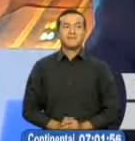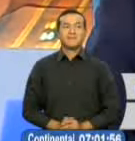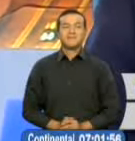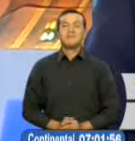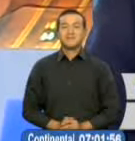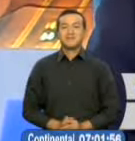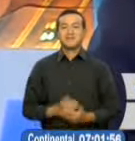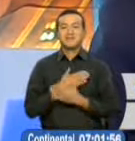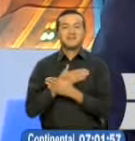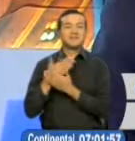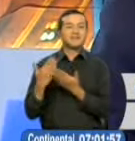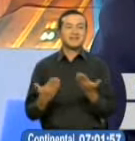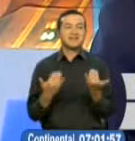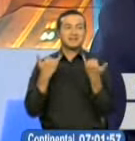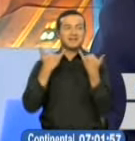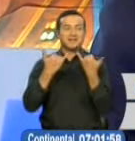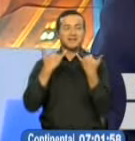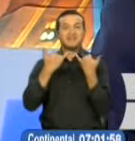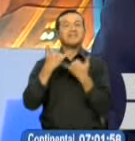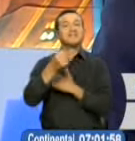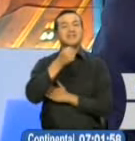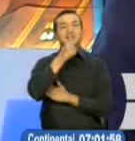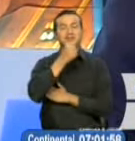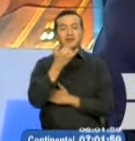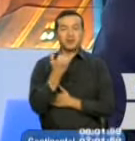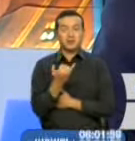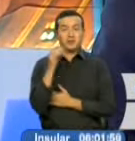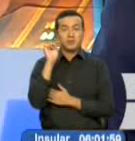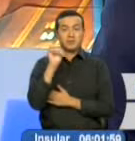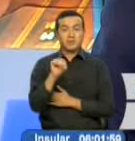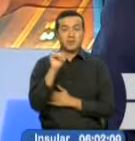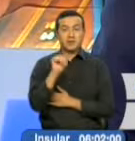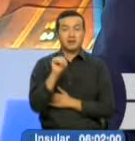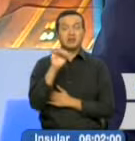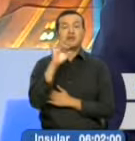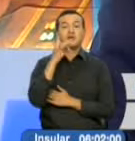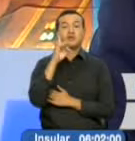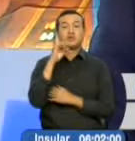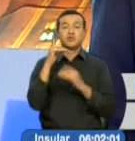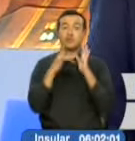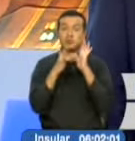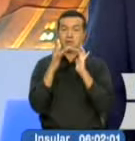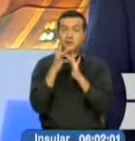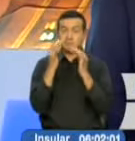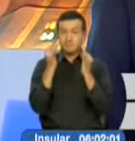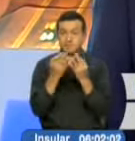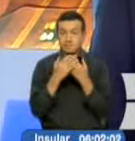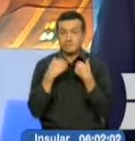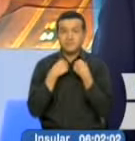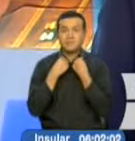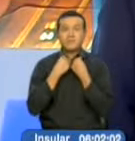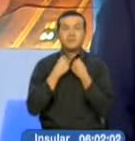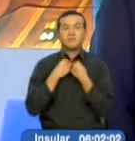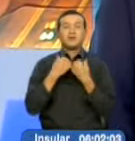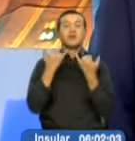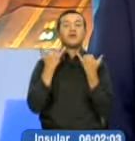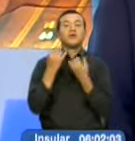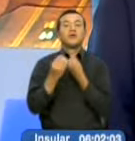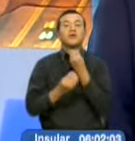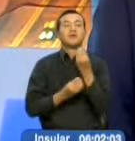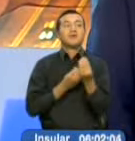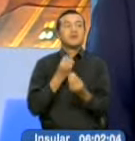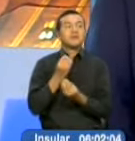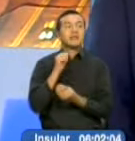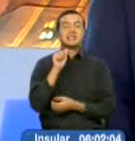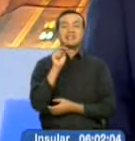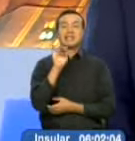Bienvenidos, amigos televidentes, a Pensamiento Crítico en este día martes 18 de abril. En este día tendremos a